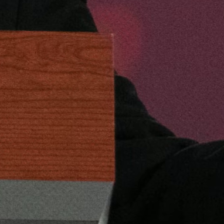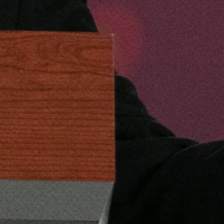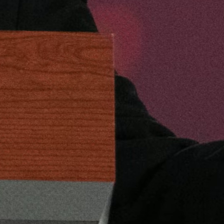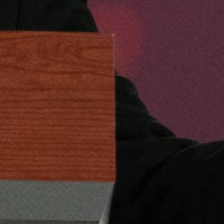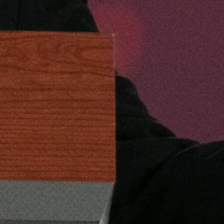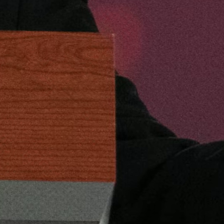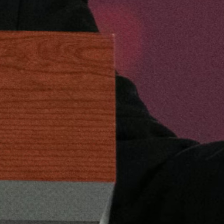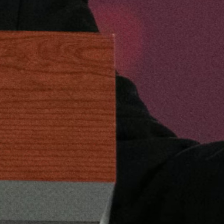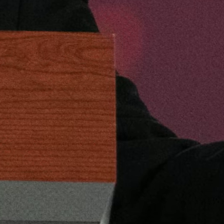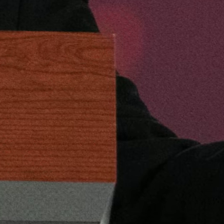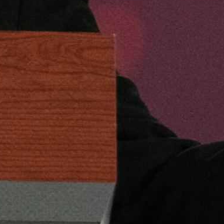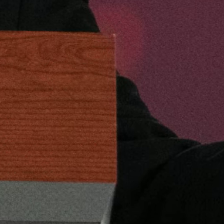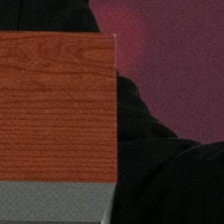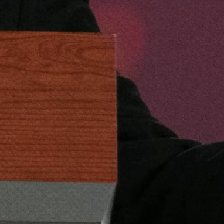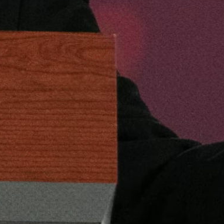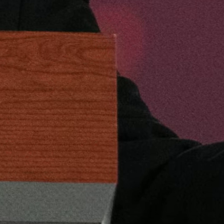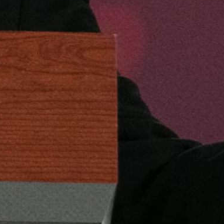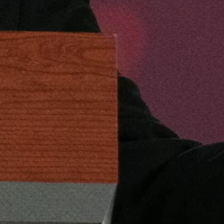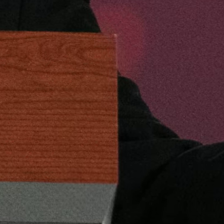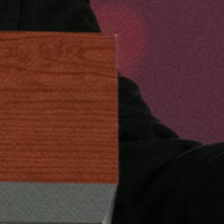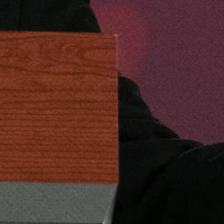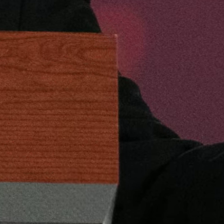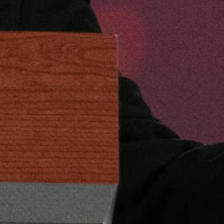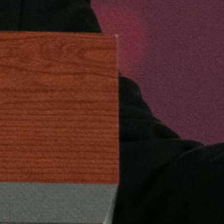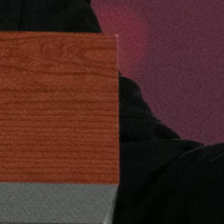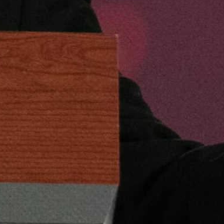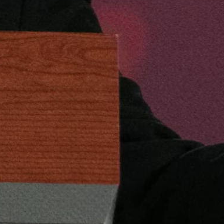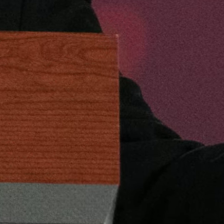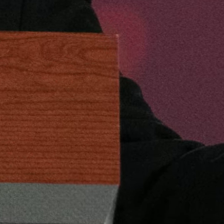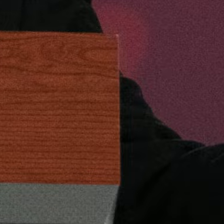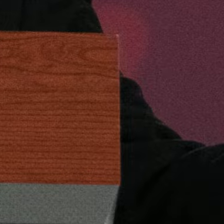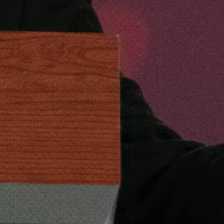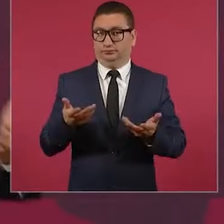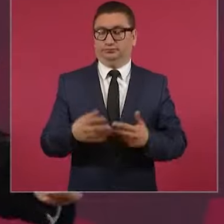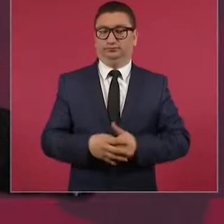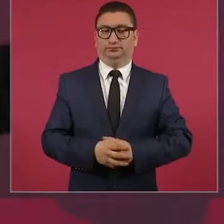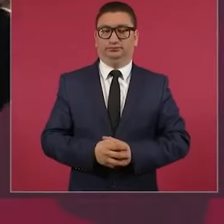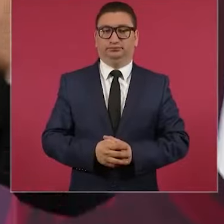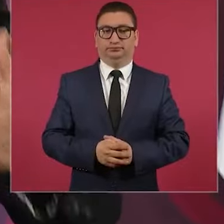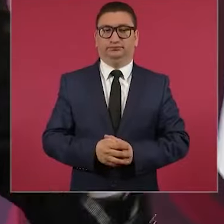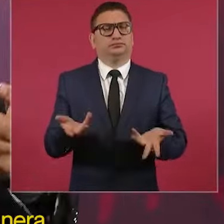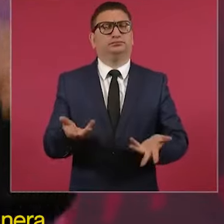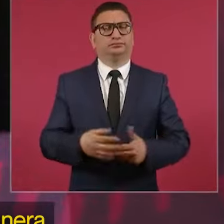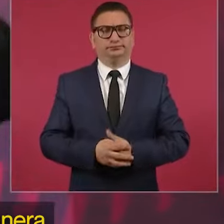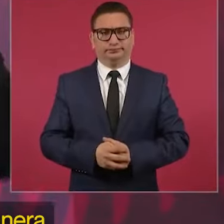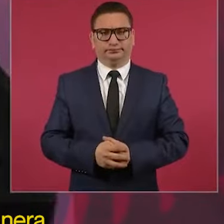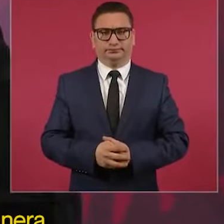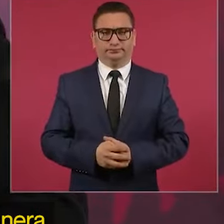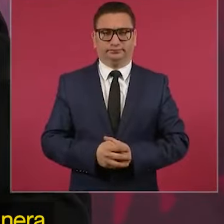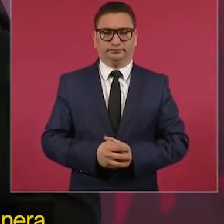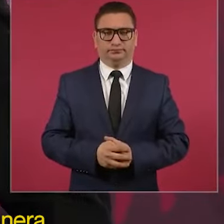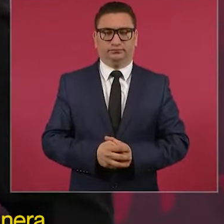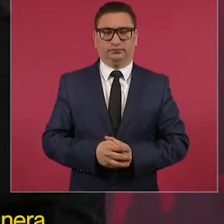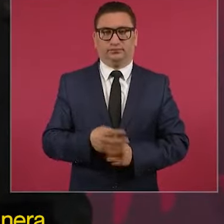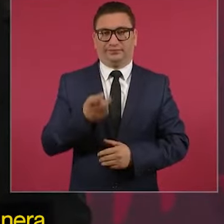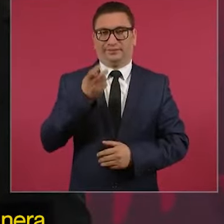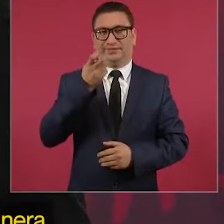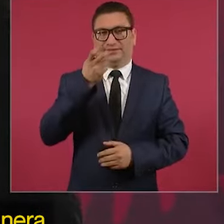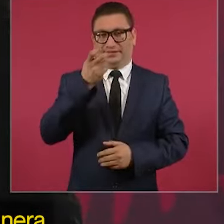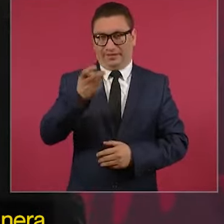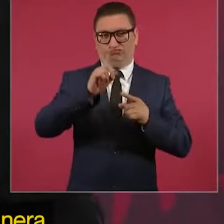útil cobrar más impuestos mientras no se profundice la reforma de administración pública. ¿Qué hemos hecho? Pues quitar todos